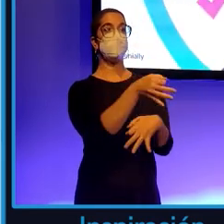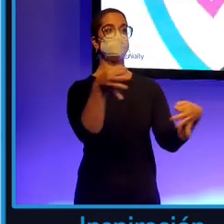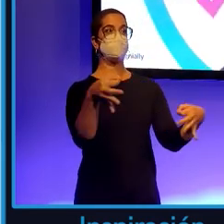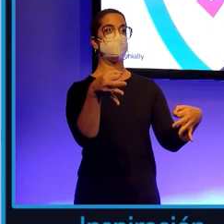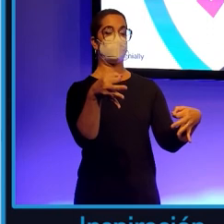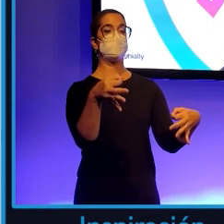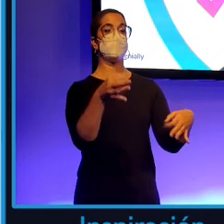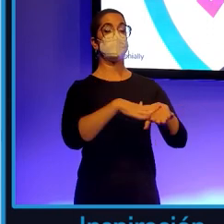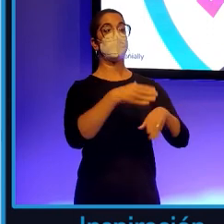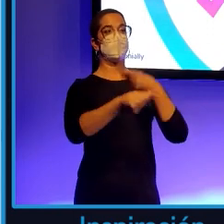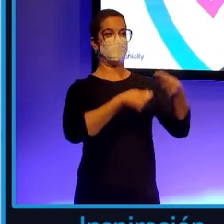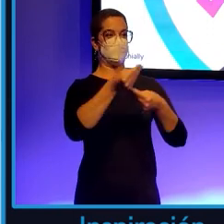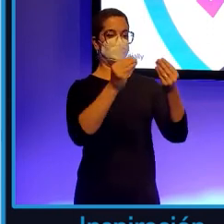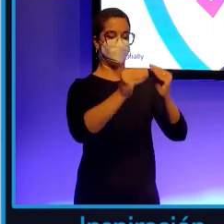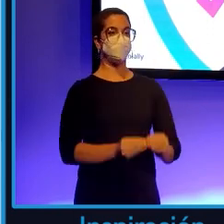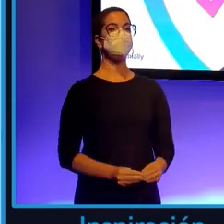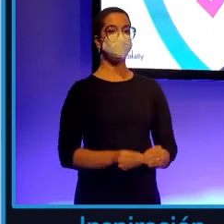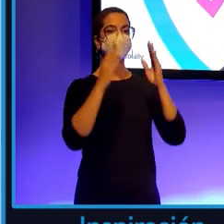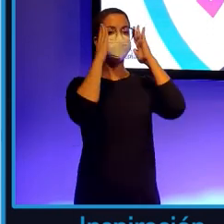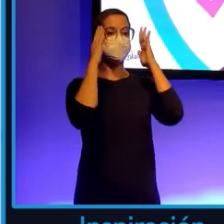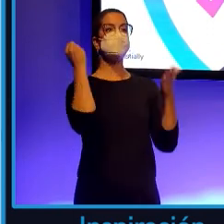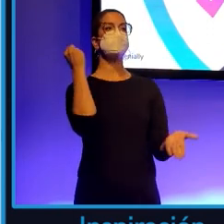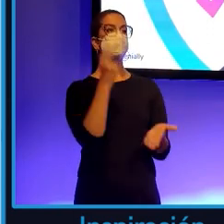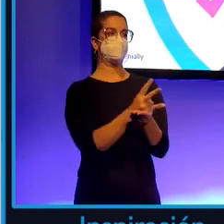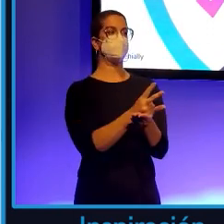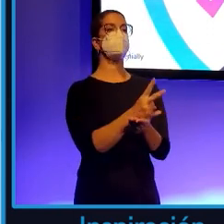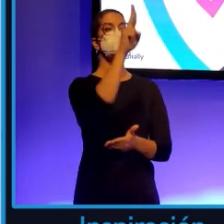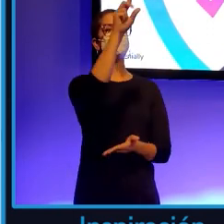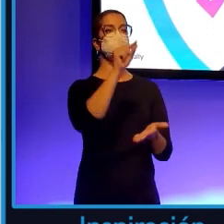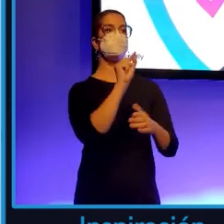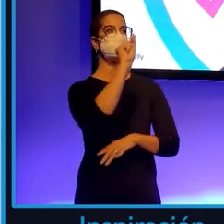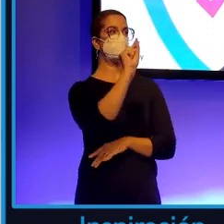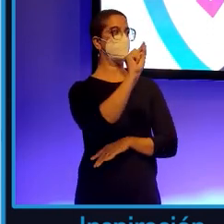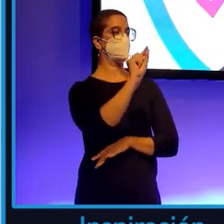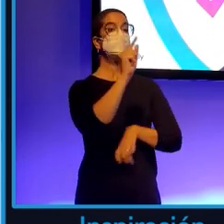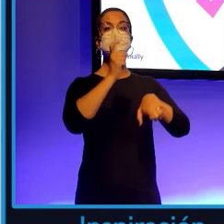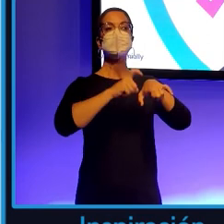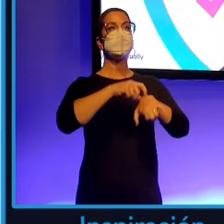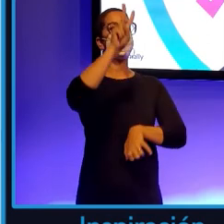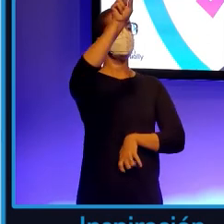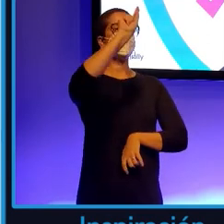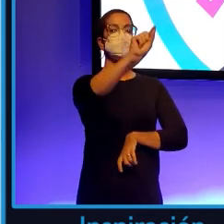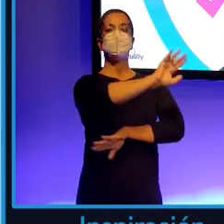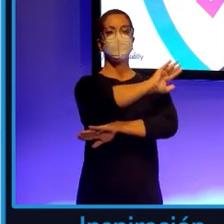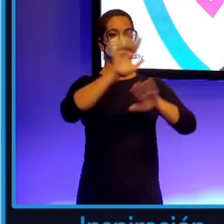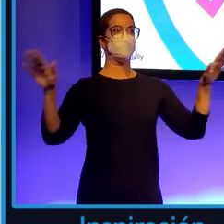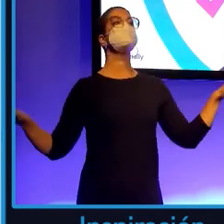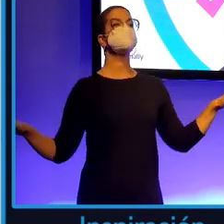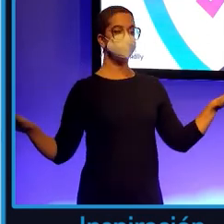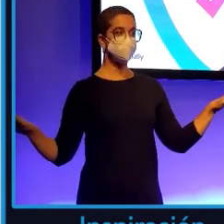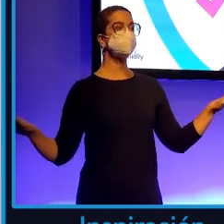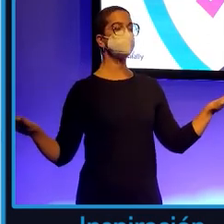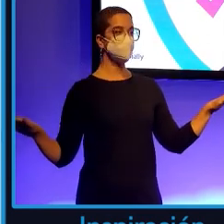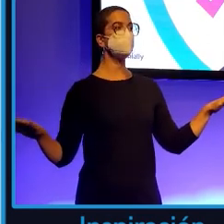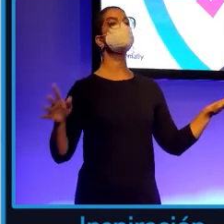hora vamos a tener un pequeño reto que el reto va a ser de 2 minutos no vamos a tener más sino que 210 minutos y he